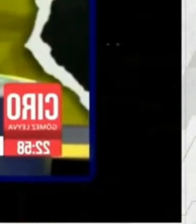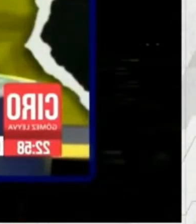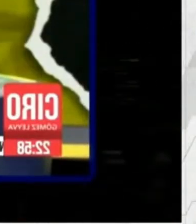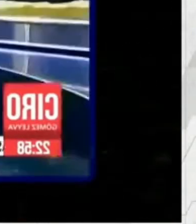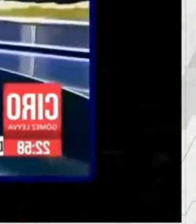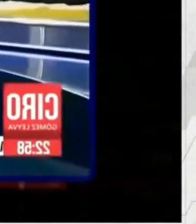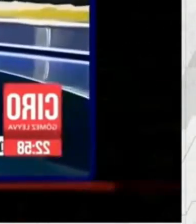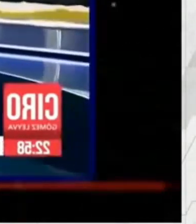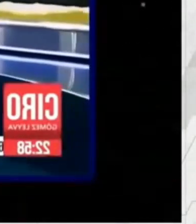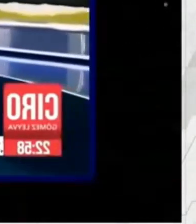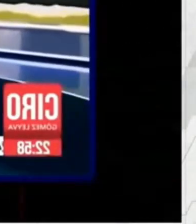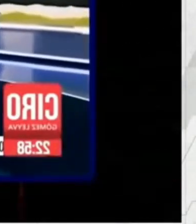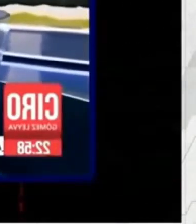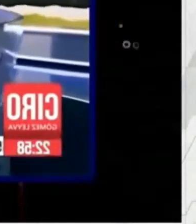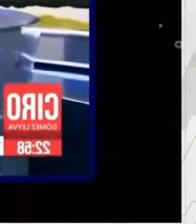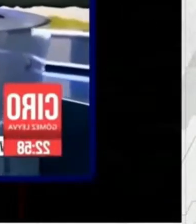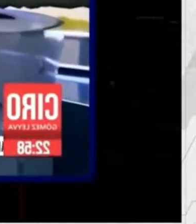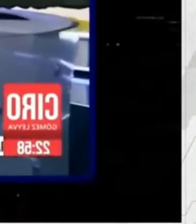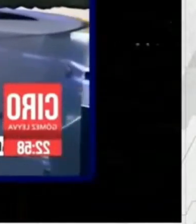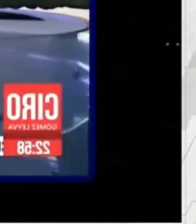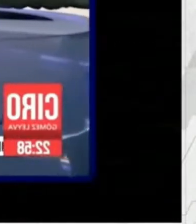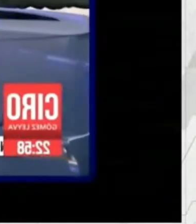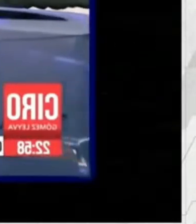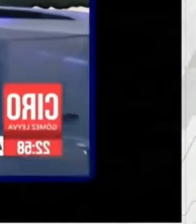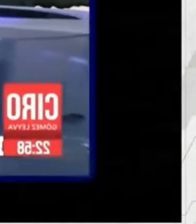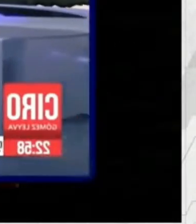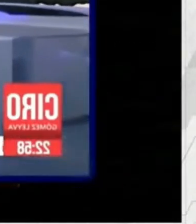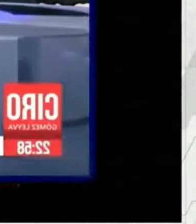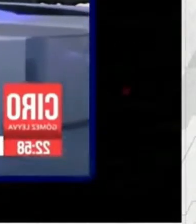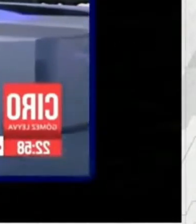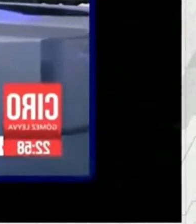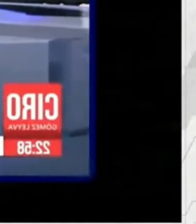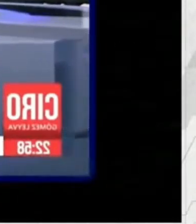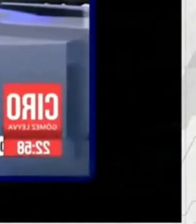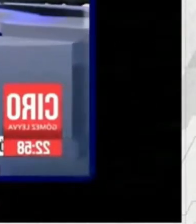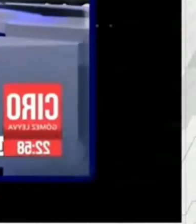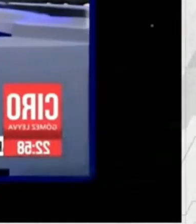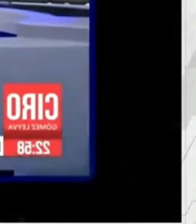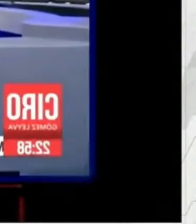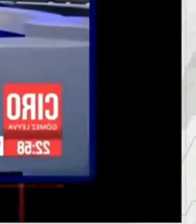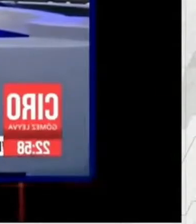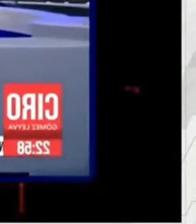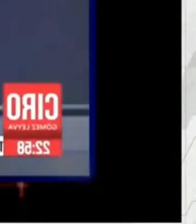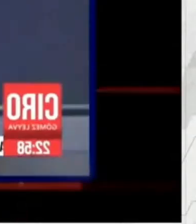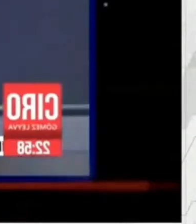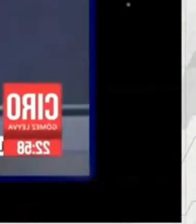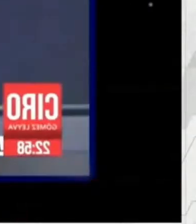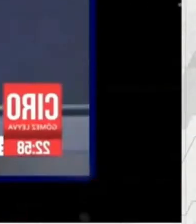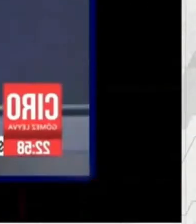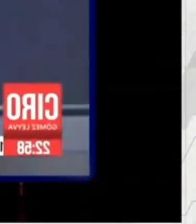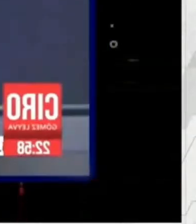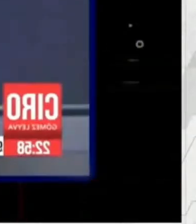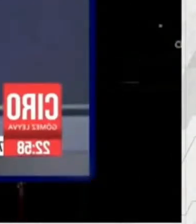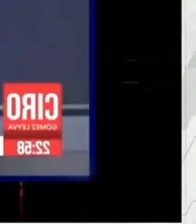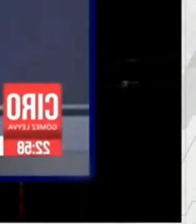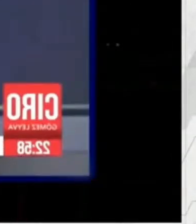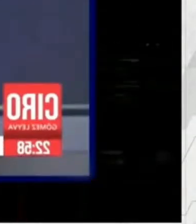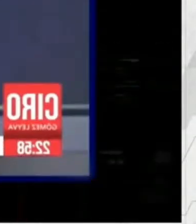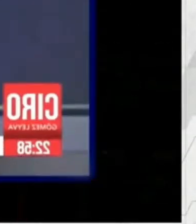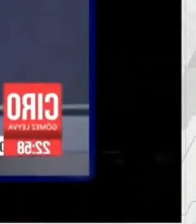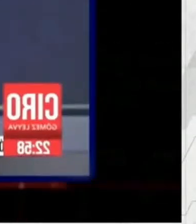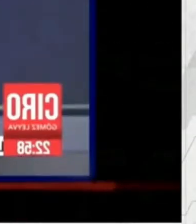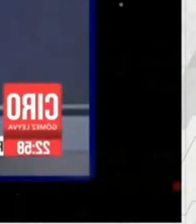petróleo. Y Petróleos Mexicanos decide, en contra de la lógica y del sentido común, que va a exportar menos